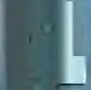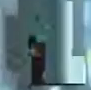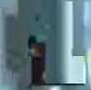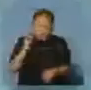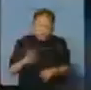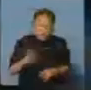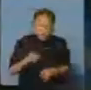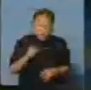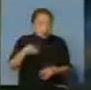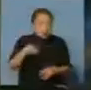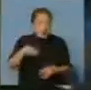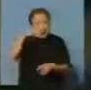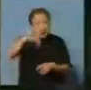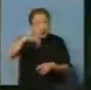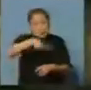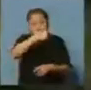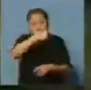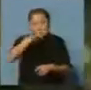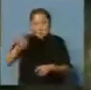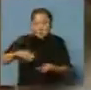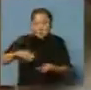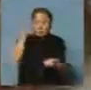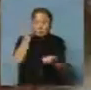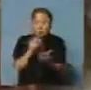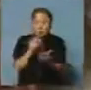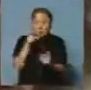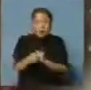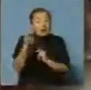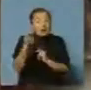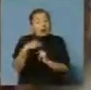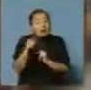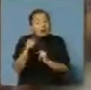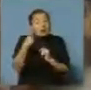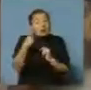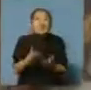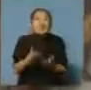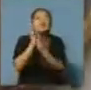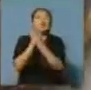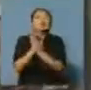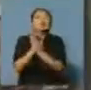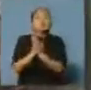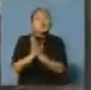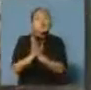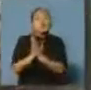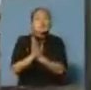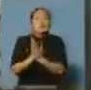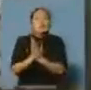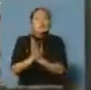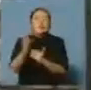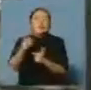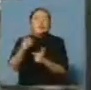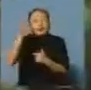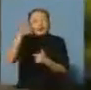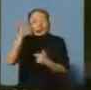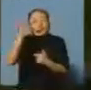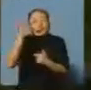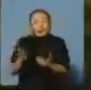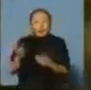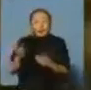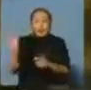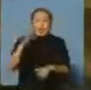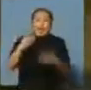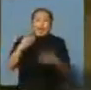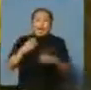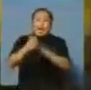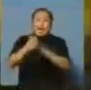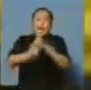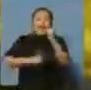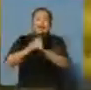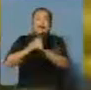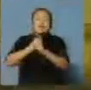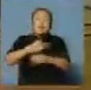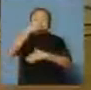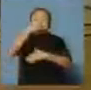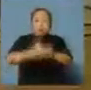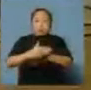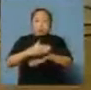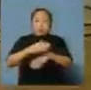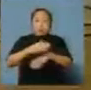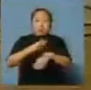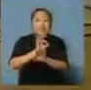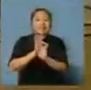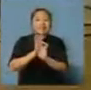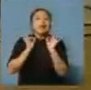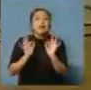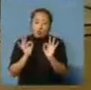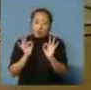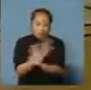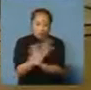un supermercado en esta semana, así que bueno, vamos a ser muy estrictos, como dijimos, porque ya entendemos que el plazo de tolerancia para que los